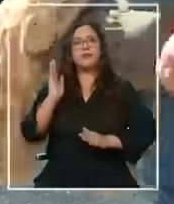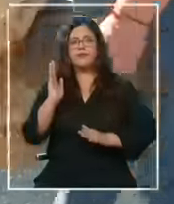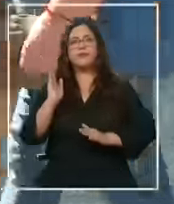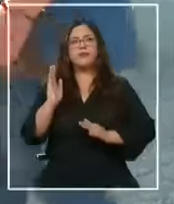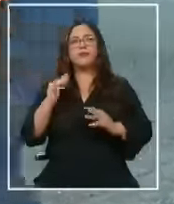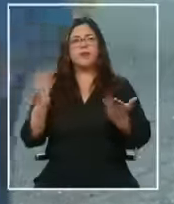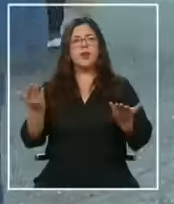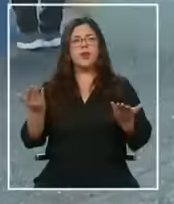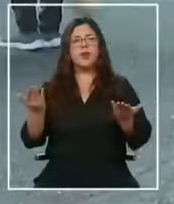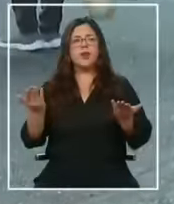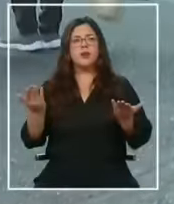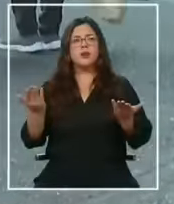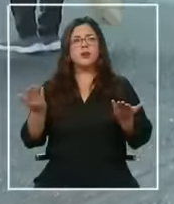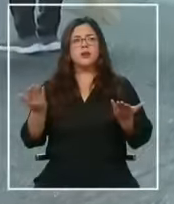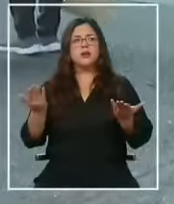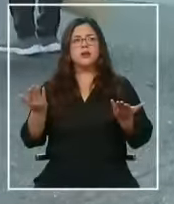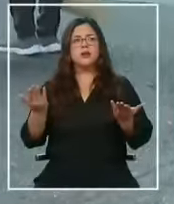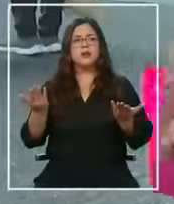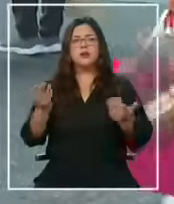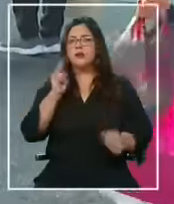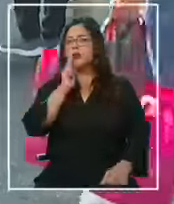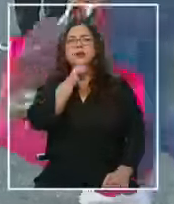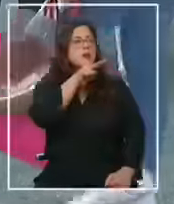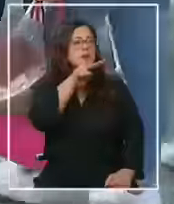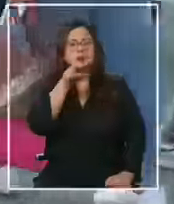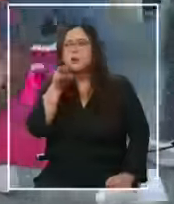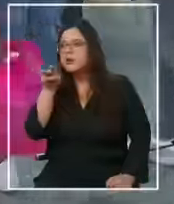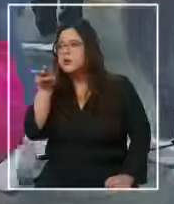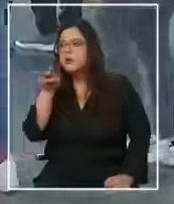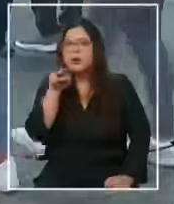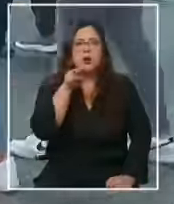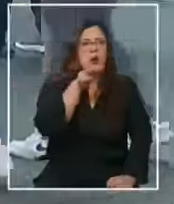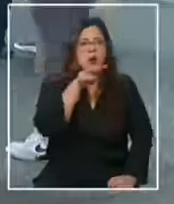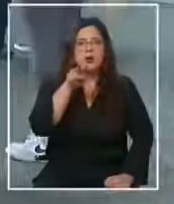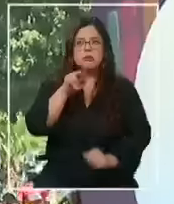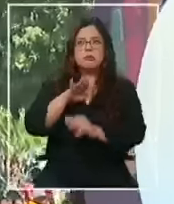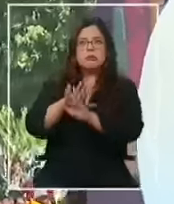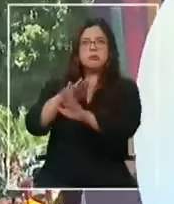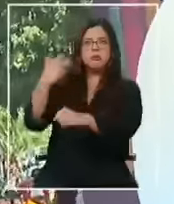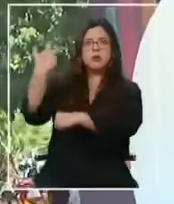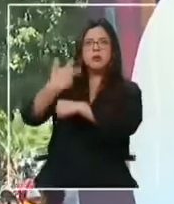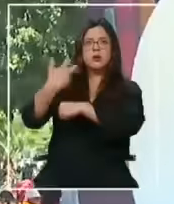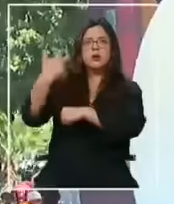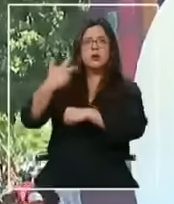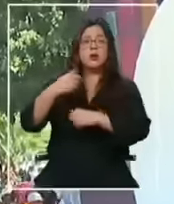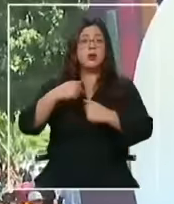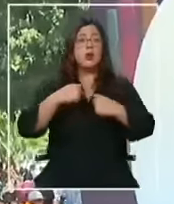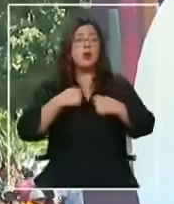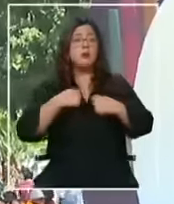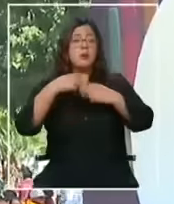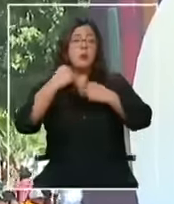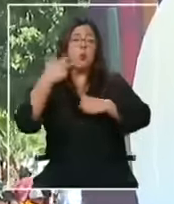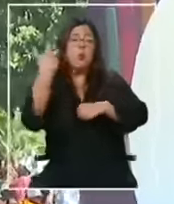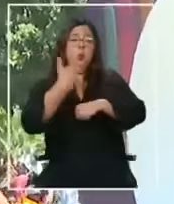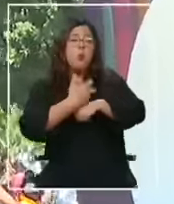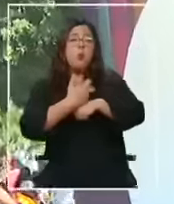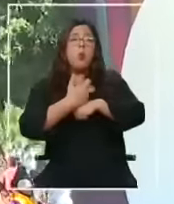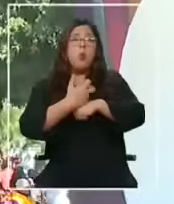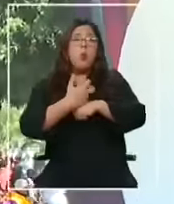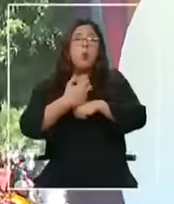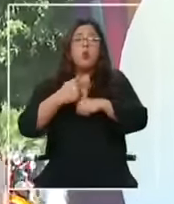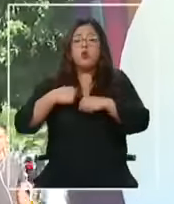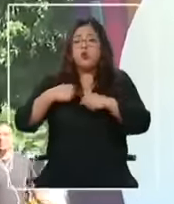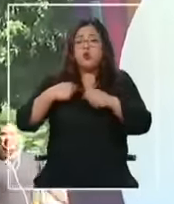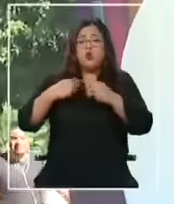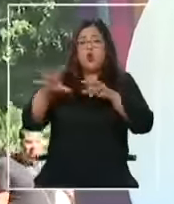que andar mirando para todos lados que no los vayan a robar. A mí me pueden asaltar, yo voy a